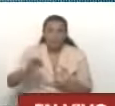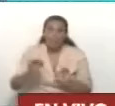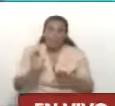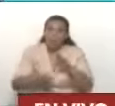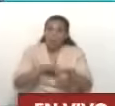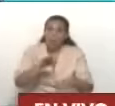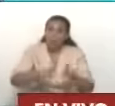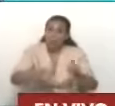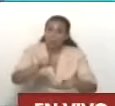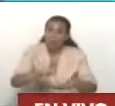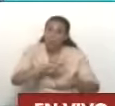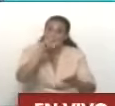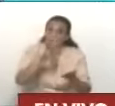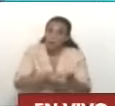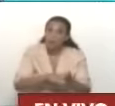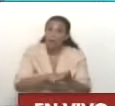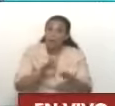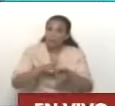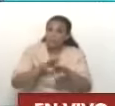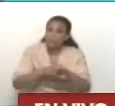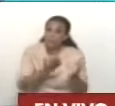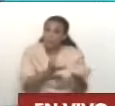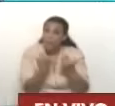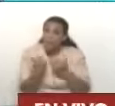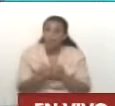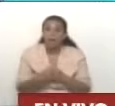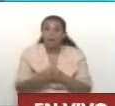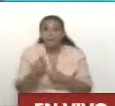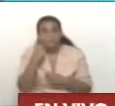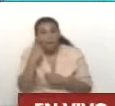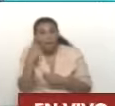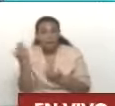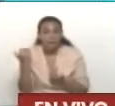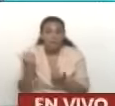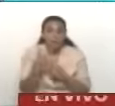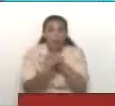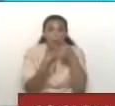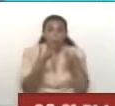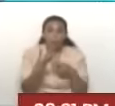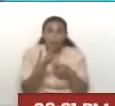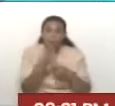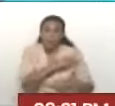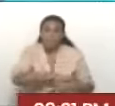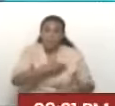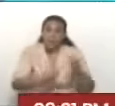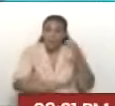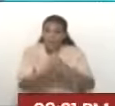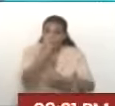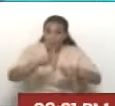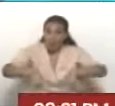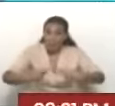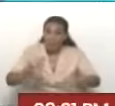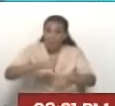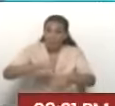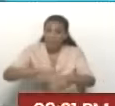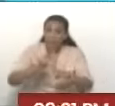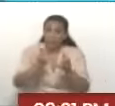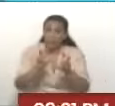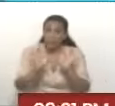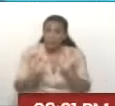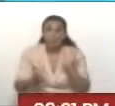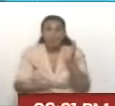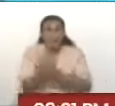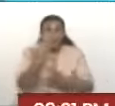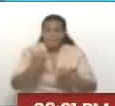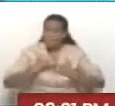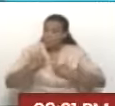en algunas, por eso me los traje, para arriba y para abajo, con las cuatro grandes misiones de nueva generación para construir